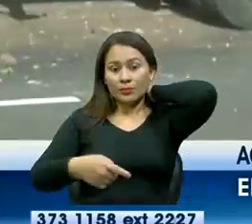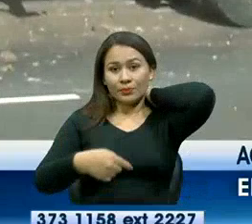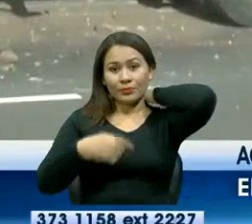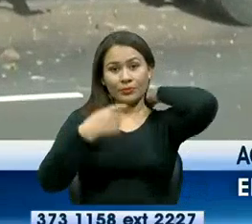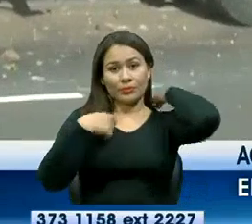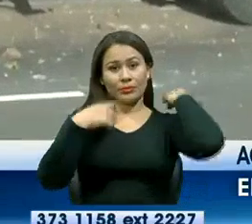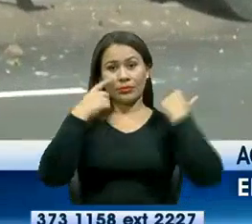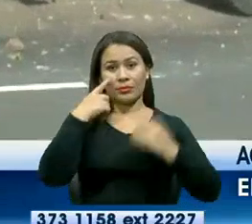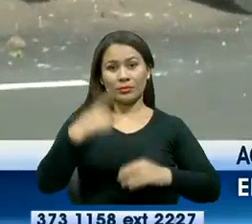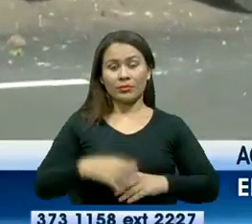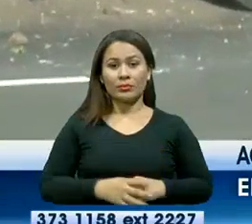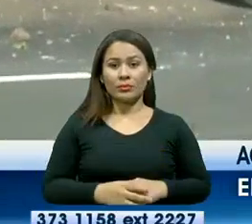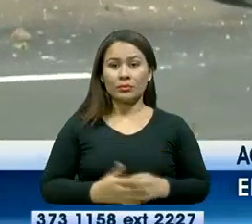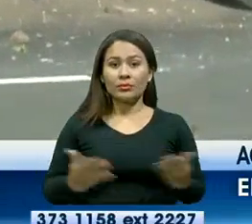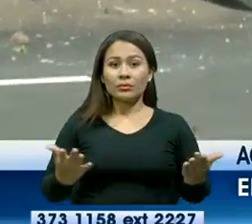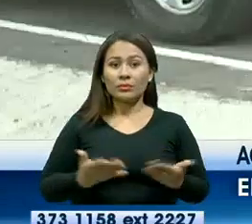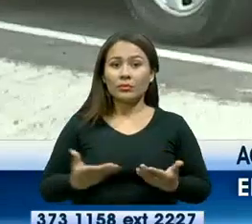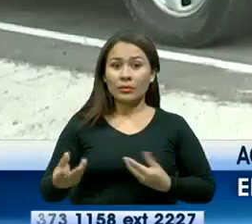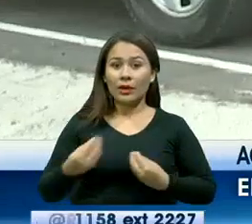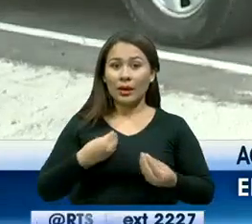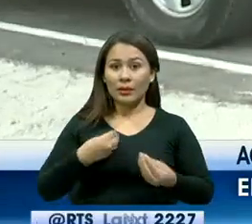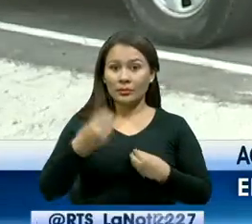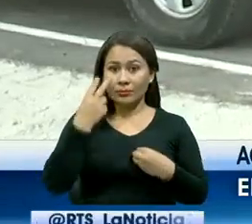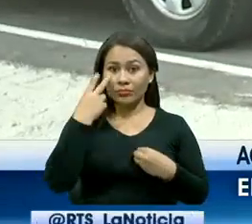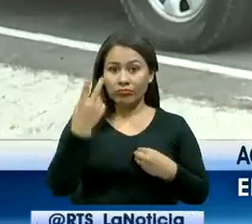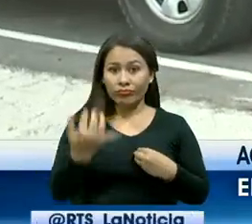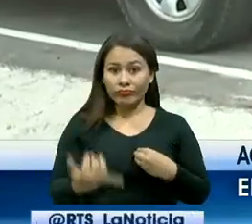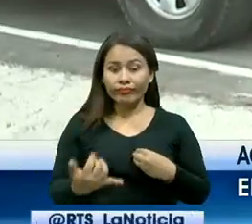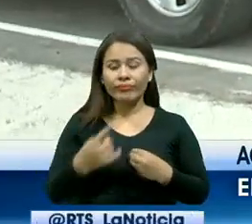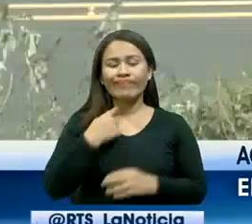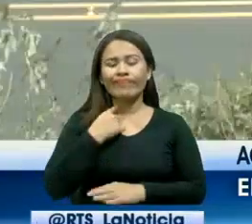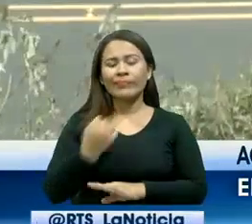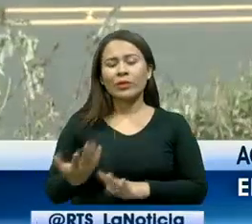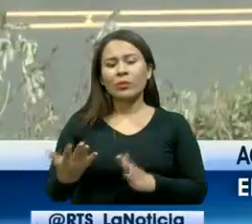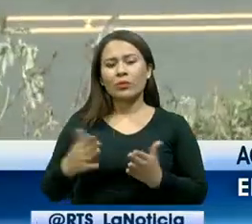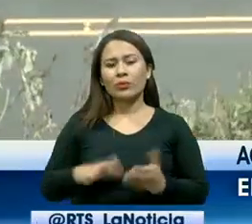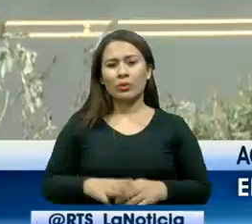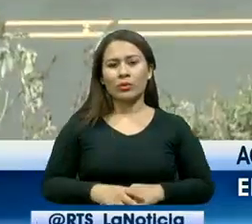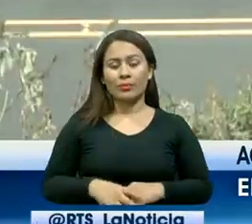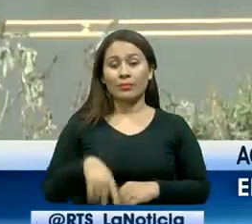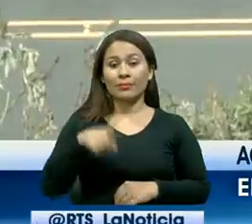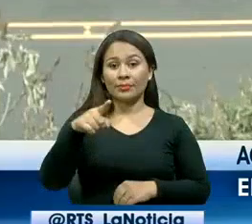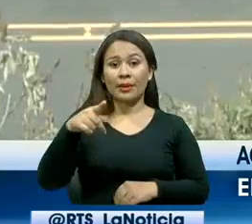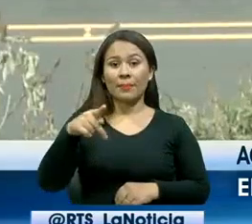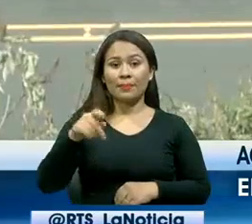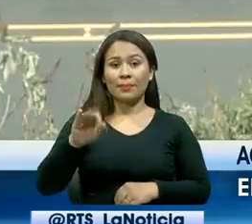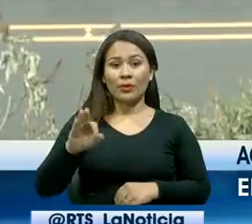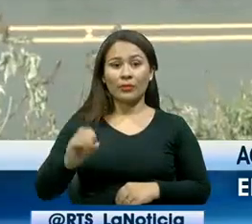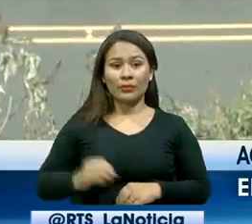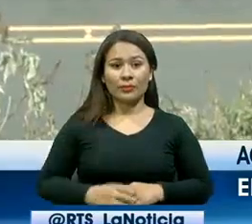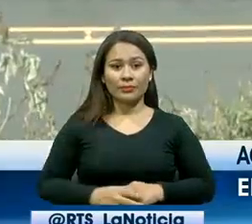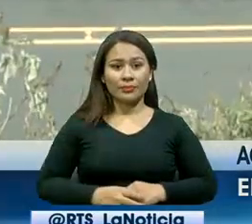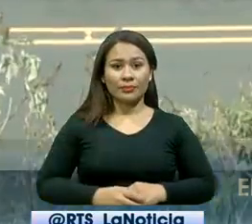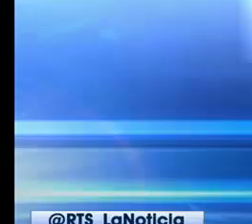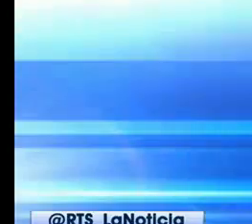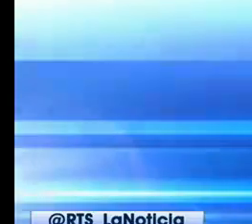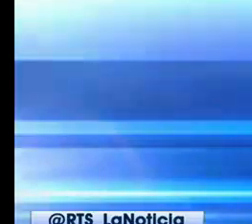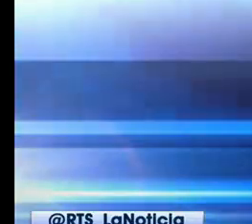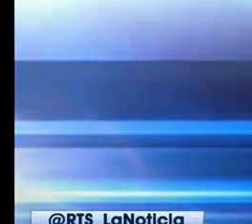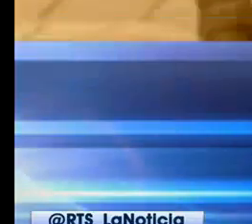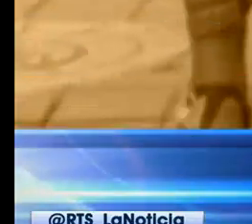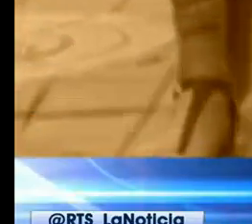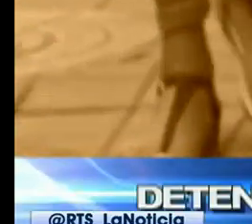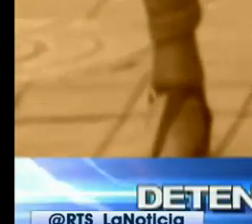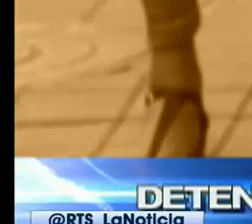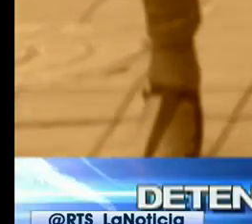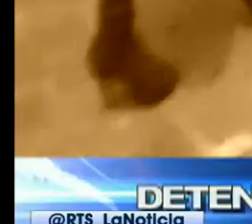del accidente, donde lamentablemente se perdió una vida. En Quito informó Iván Casamen.